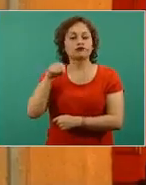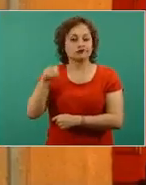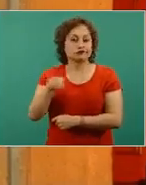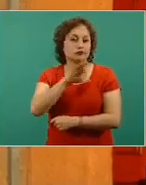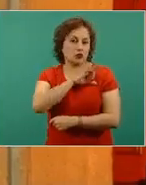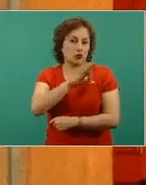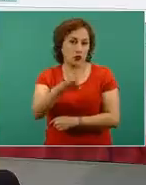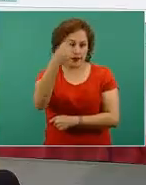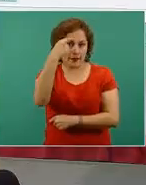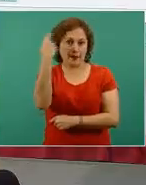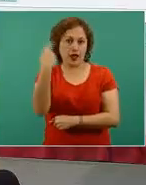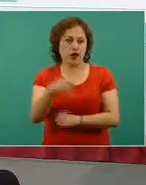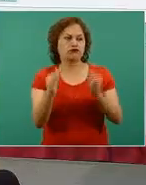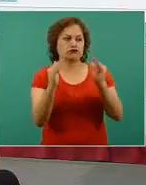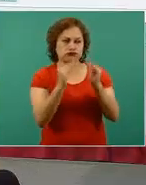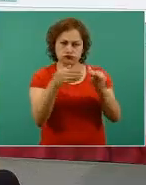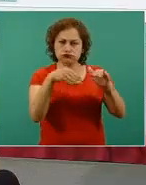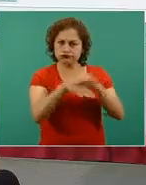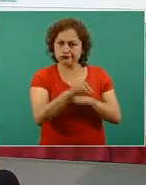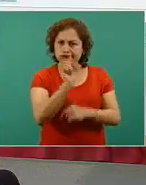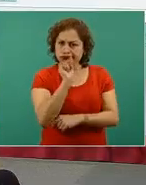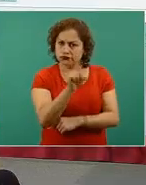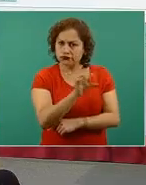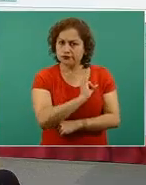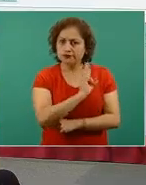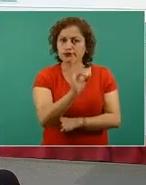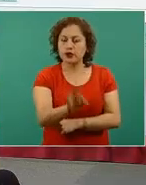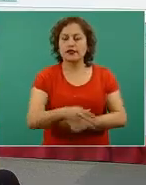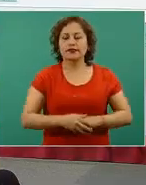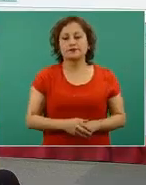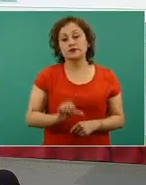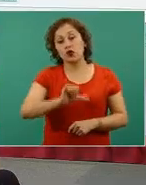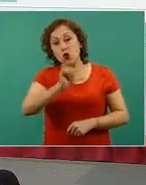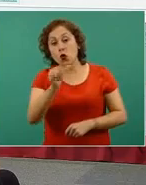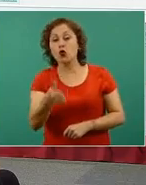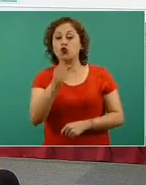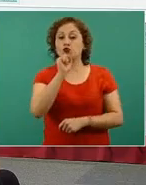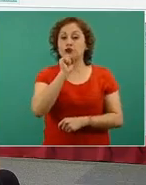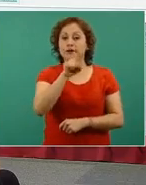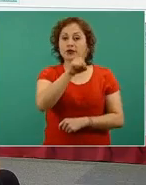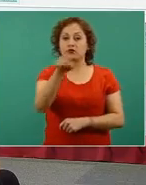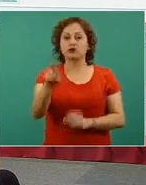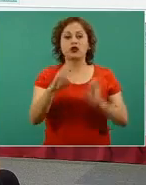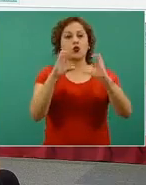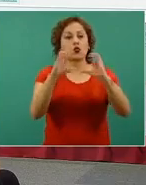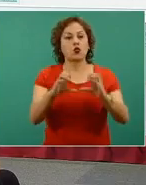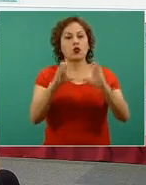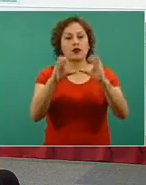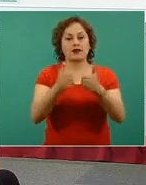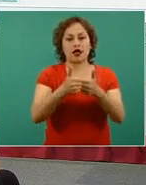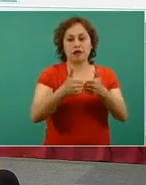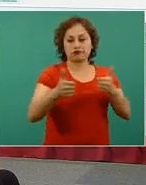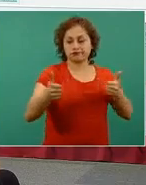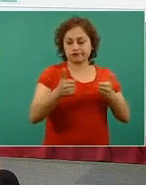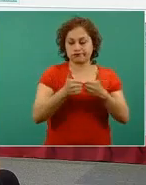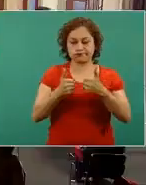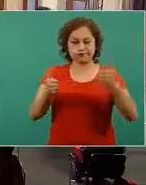necesario. También, evidentemente, es importante continuar con la sana distancia, más allá